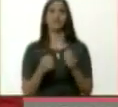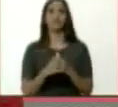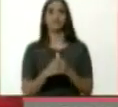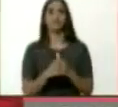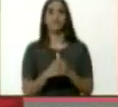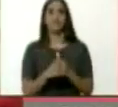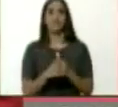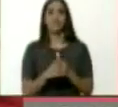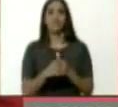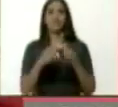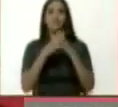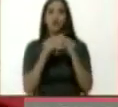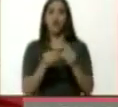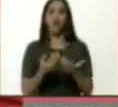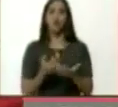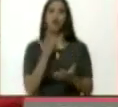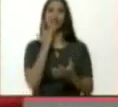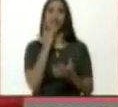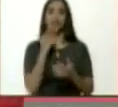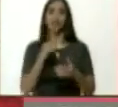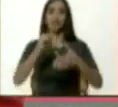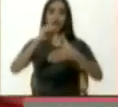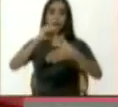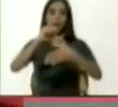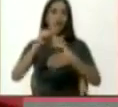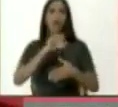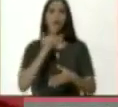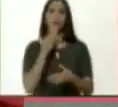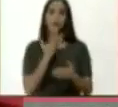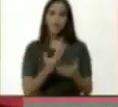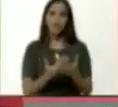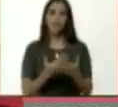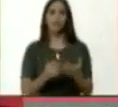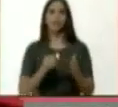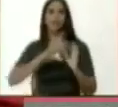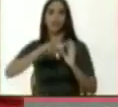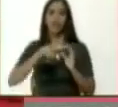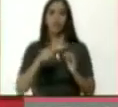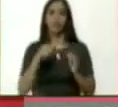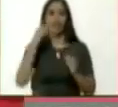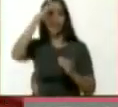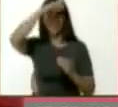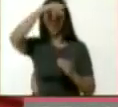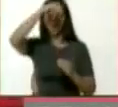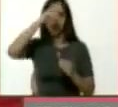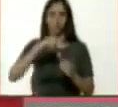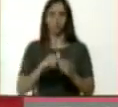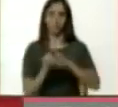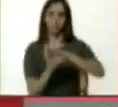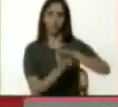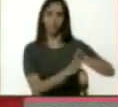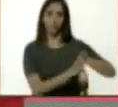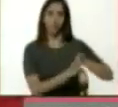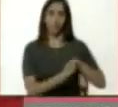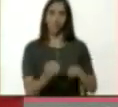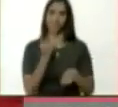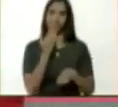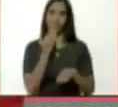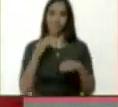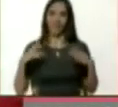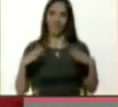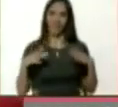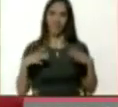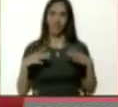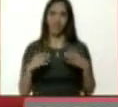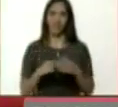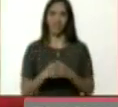héroes suramericanos y no vamos a permitir que se queden con el Amazonas. Otra cosa, estamos ya casi de vacaciones. Se fue